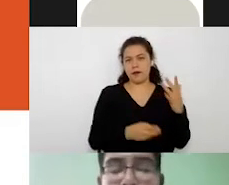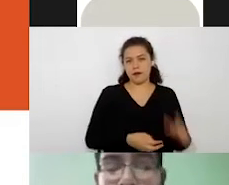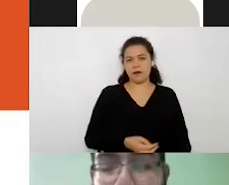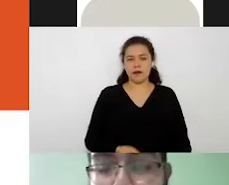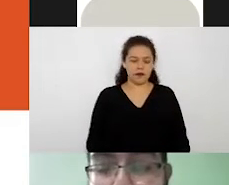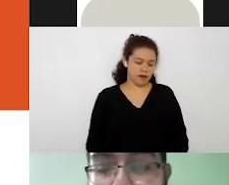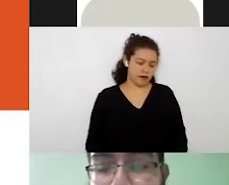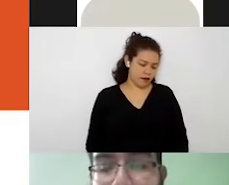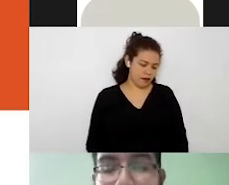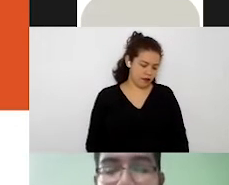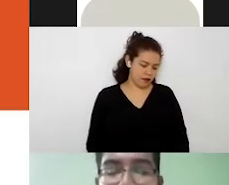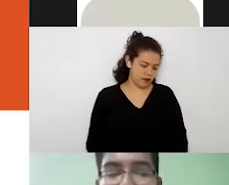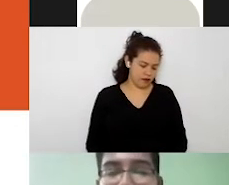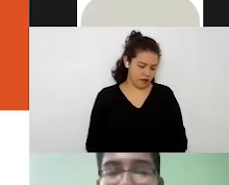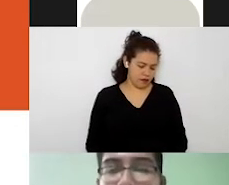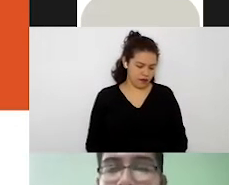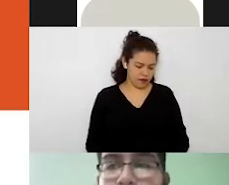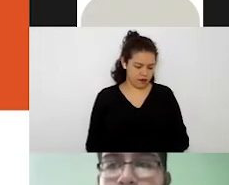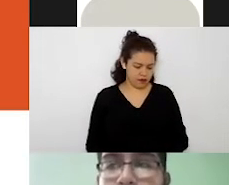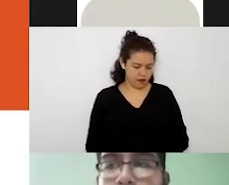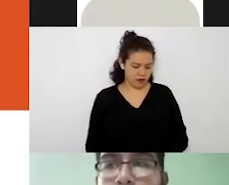vamos siendo un poco más